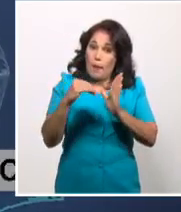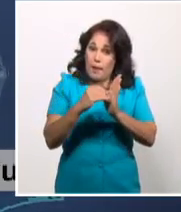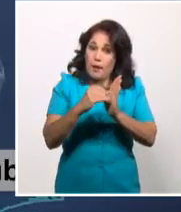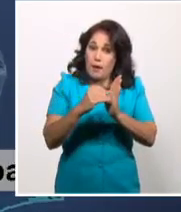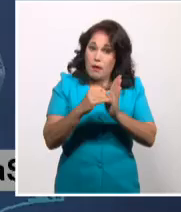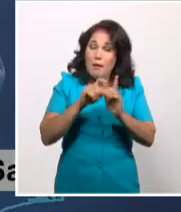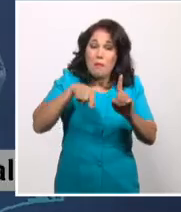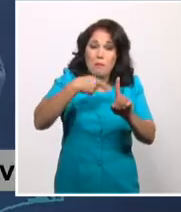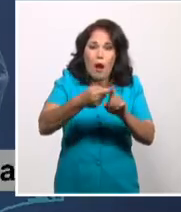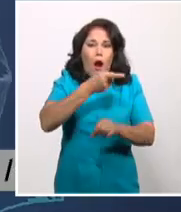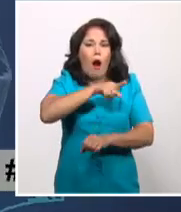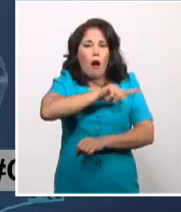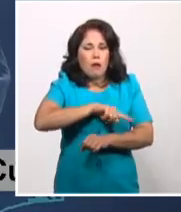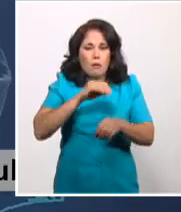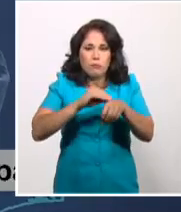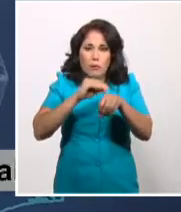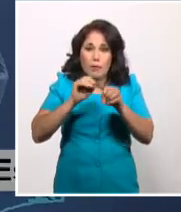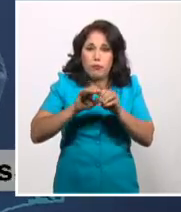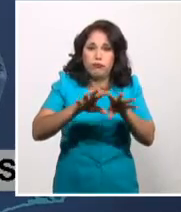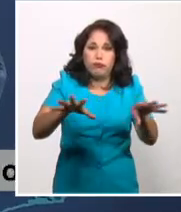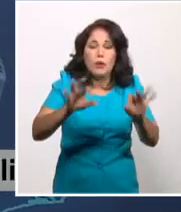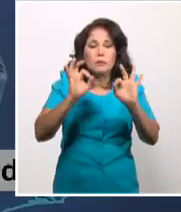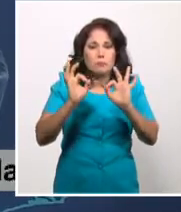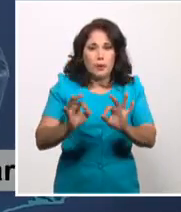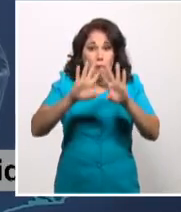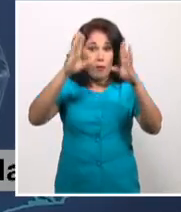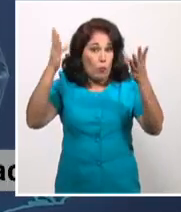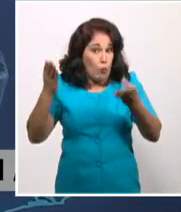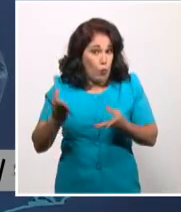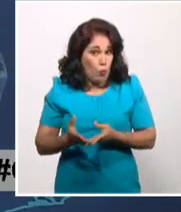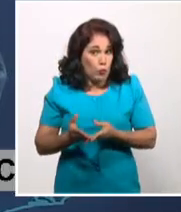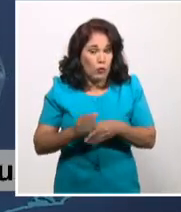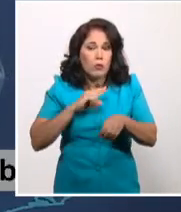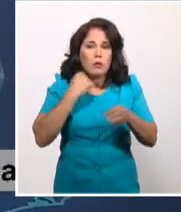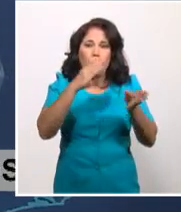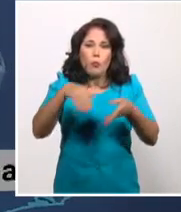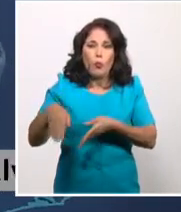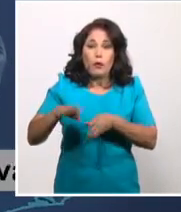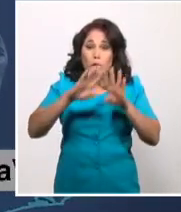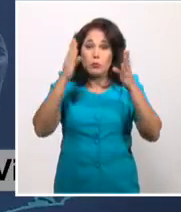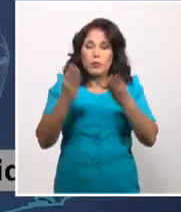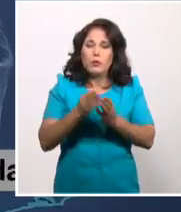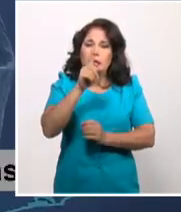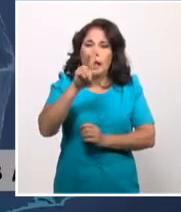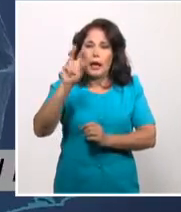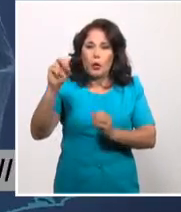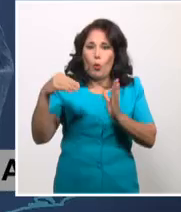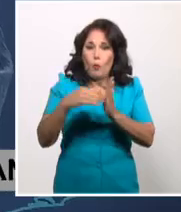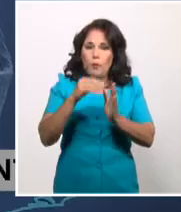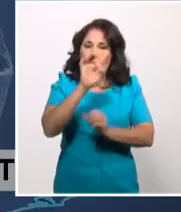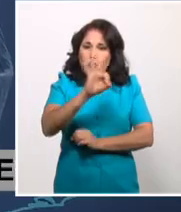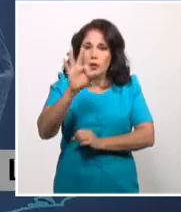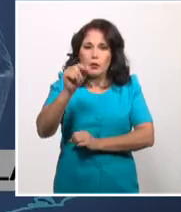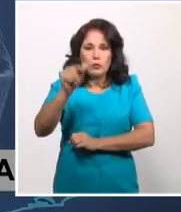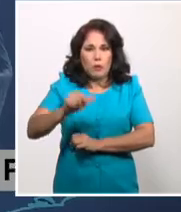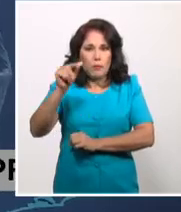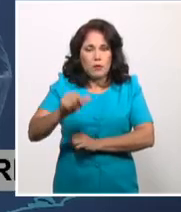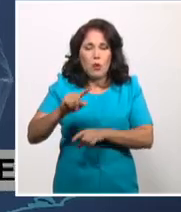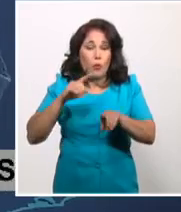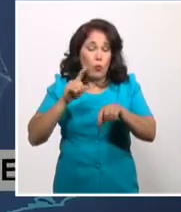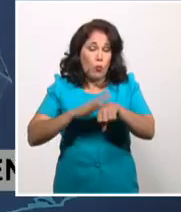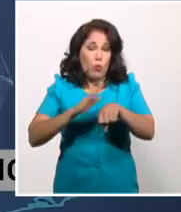más que en el día de ayer. Me estoy refiriendo a todo el mundo. Fallecidos en el mundo, 102.088 personas por la